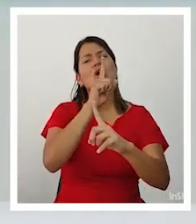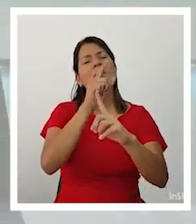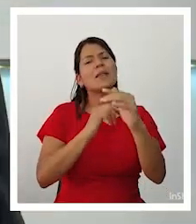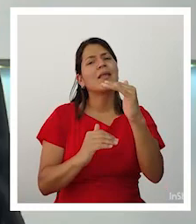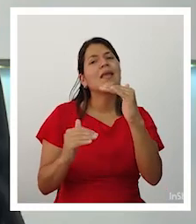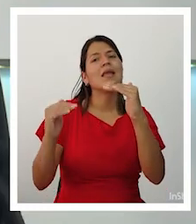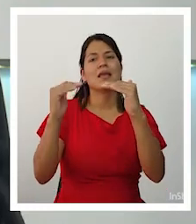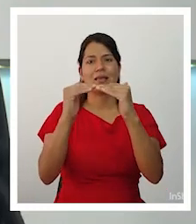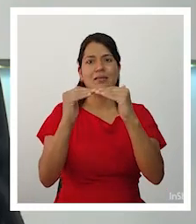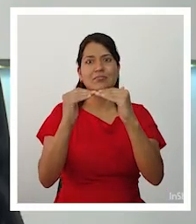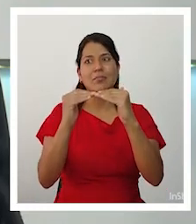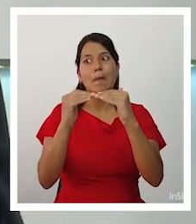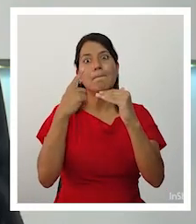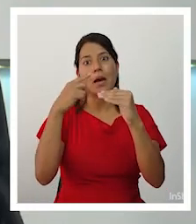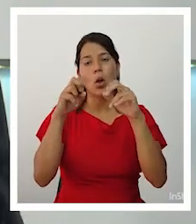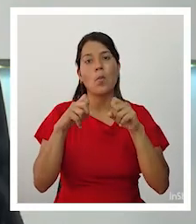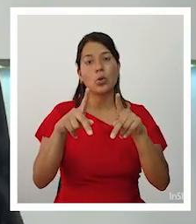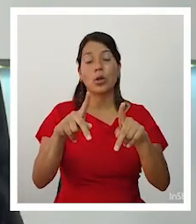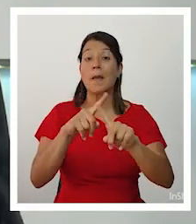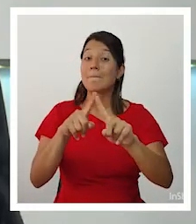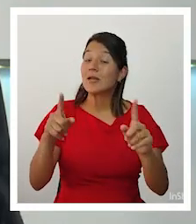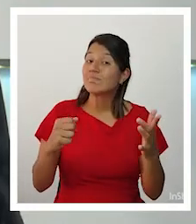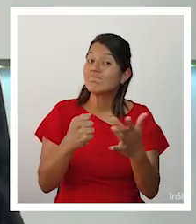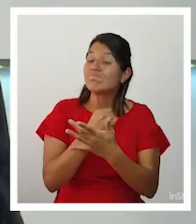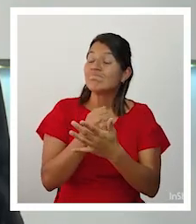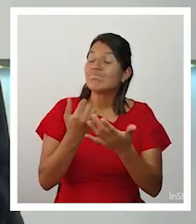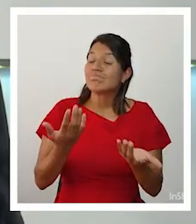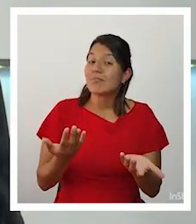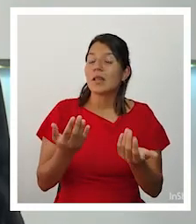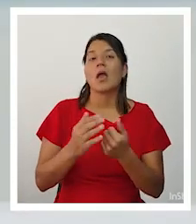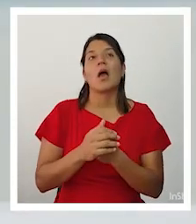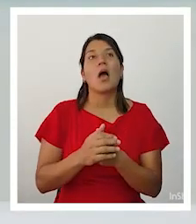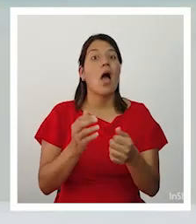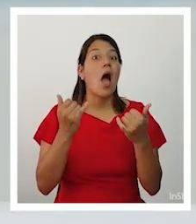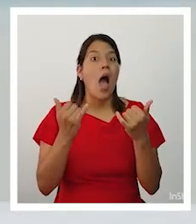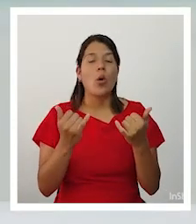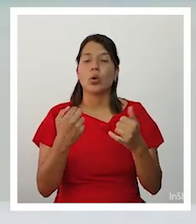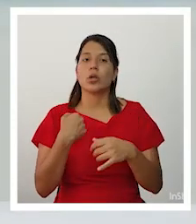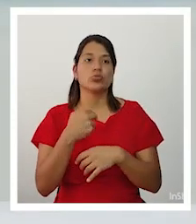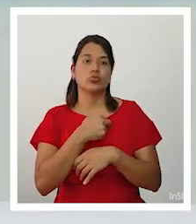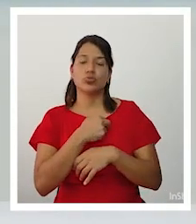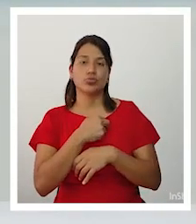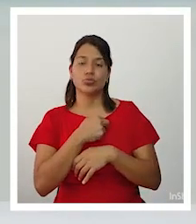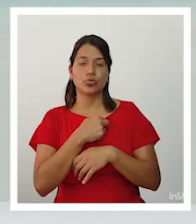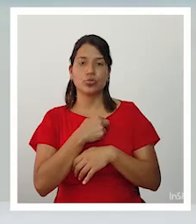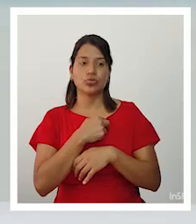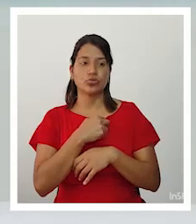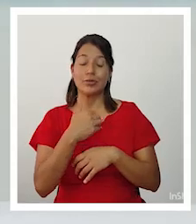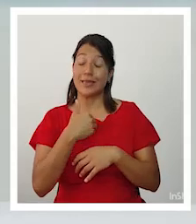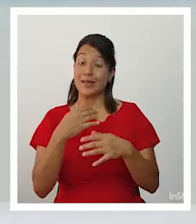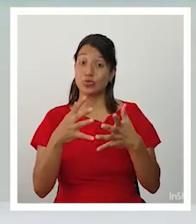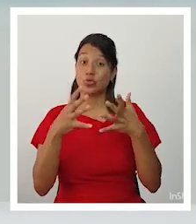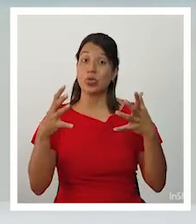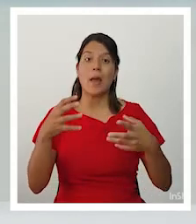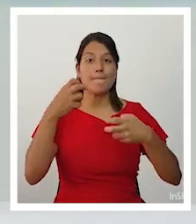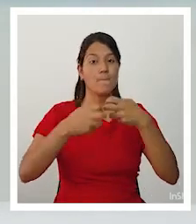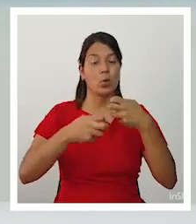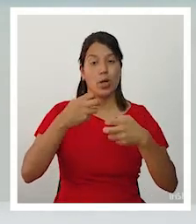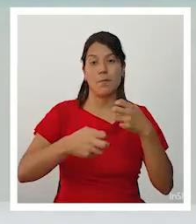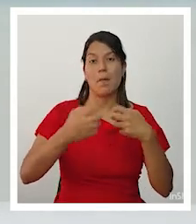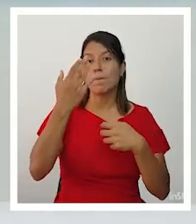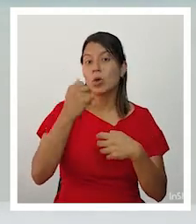de oportunidades. Desafortunadamente, pues hoy en día vivimos un gran problema en donde no